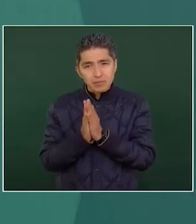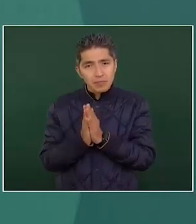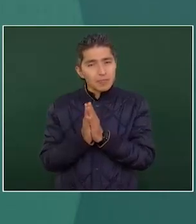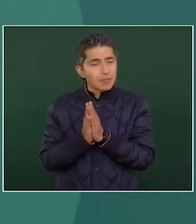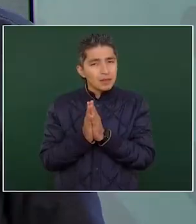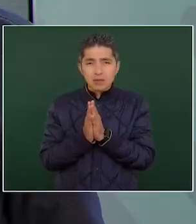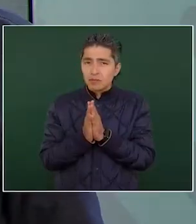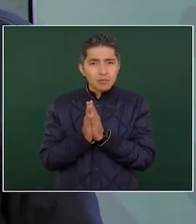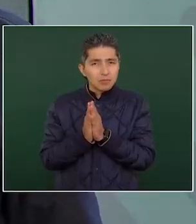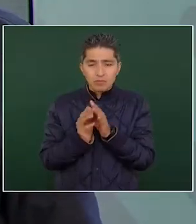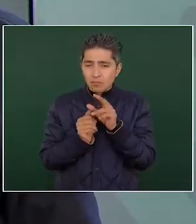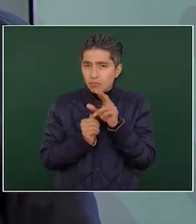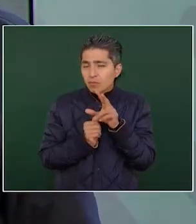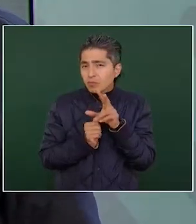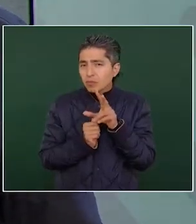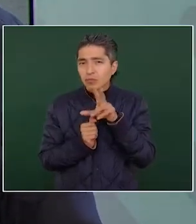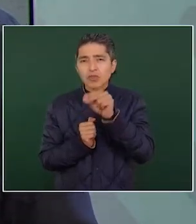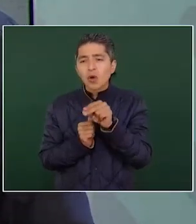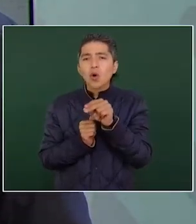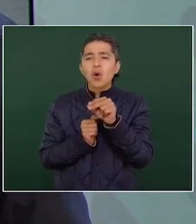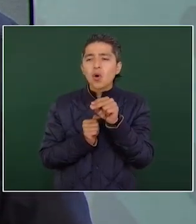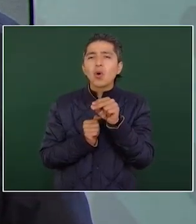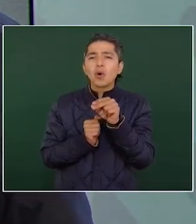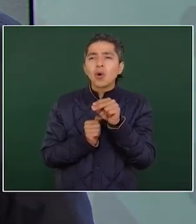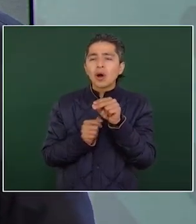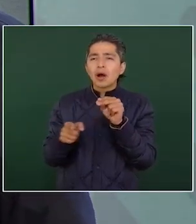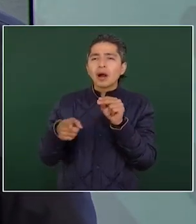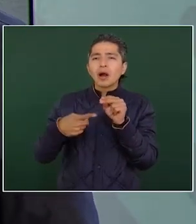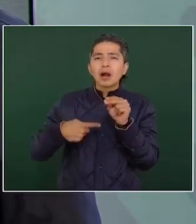caiga en actos